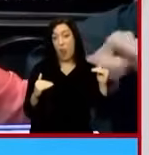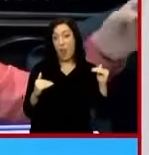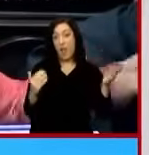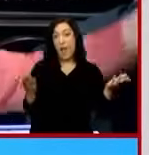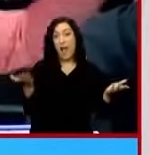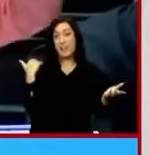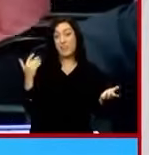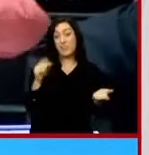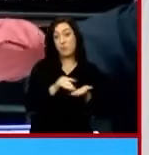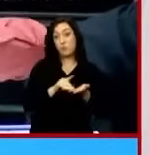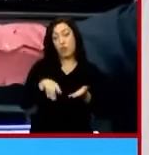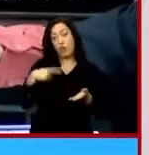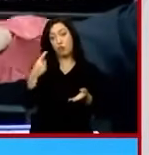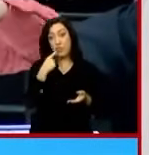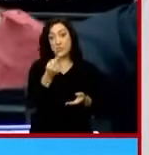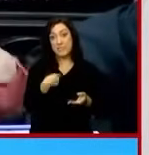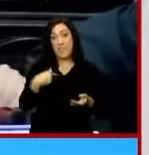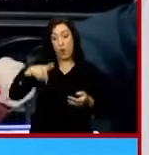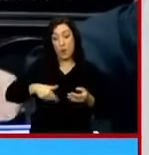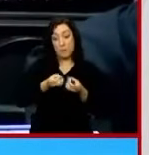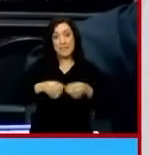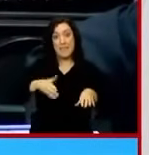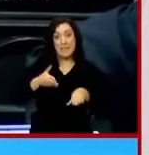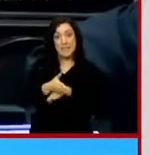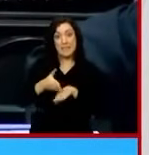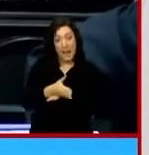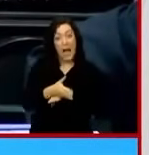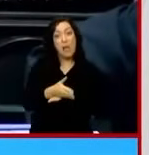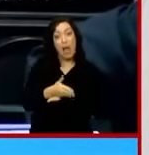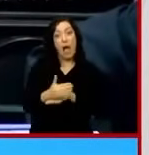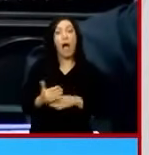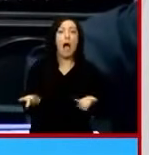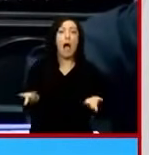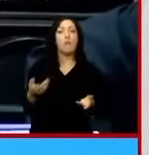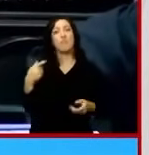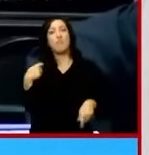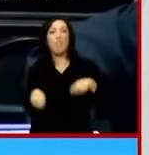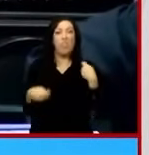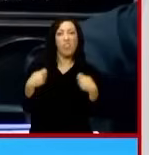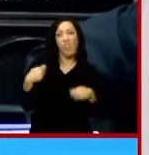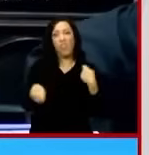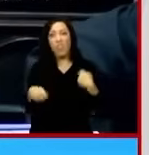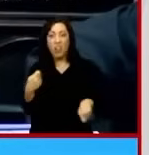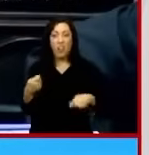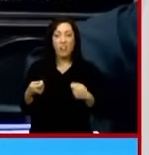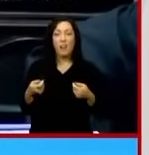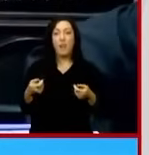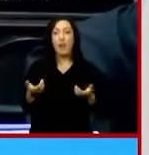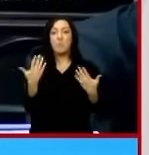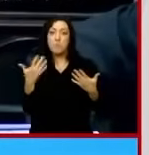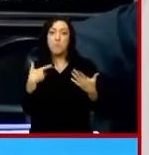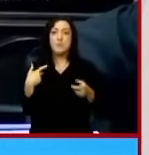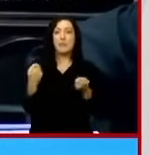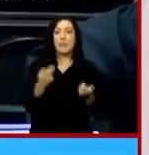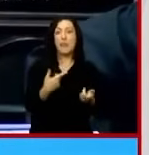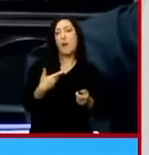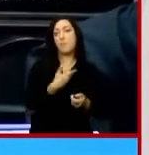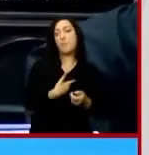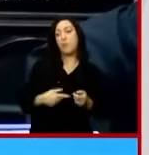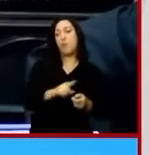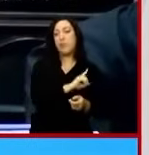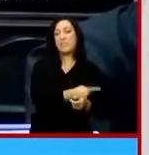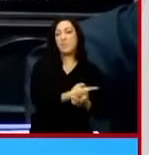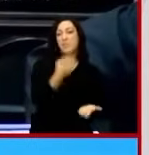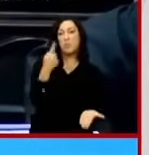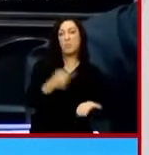un poquito más de 600.000 pesos. Y se paga una prepaga en forma particular porque tuvo una enfermedad muy, muy